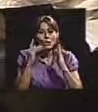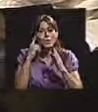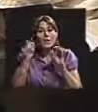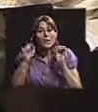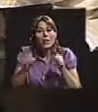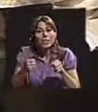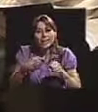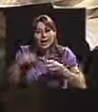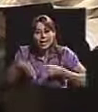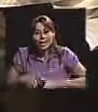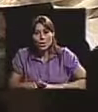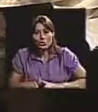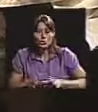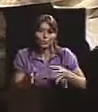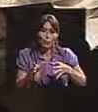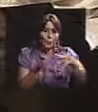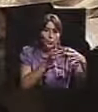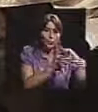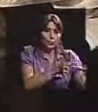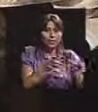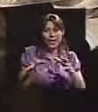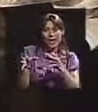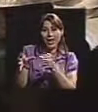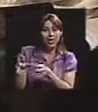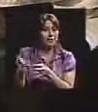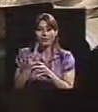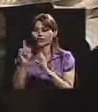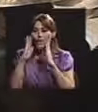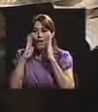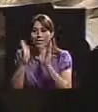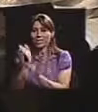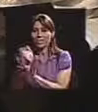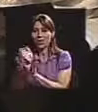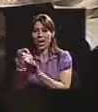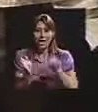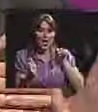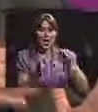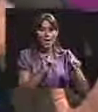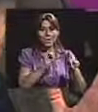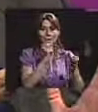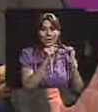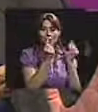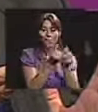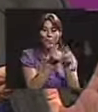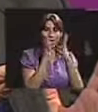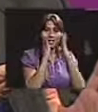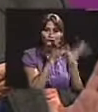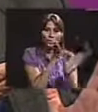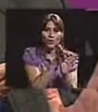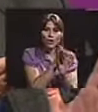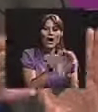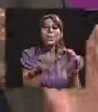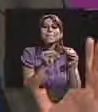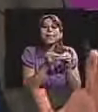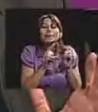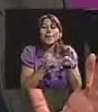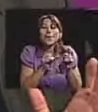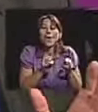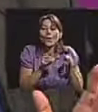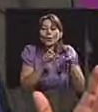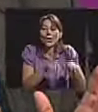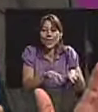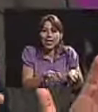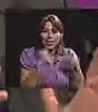que no recibía esta atención, el primer grupo tenía un 93% más de oportunidad de que se lograra un embarazo. No estoy hablando de un